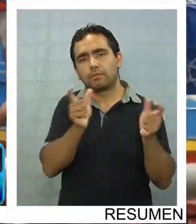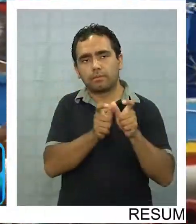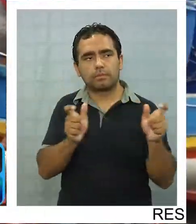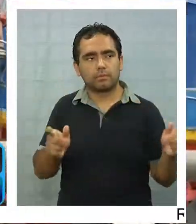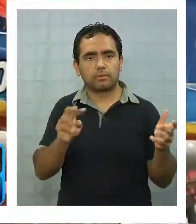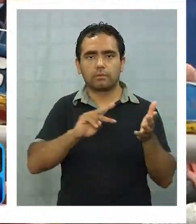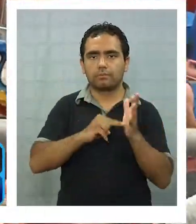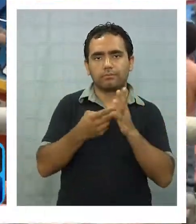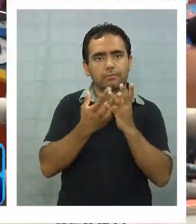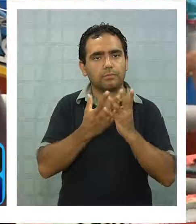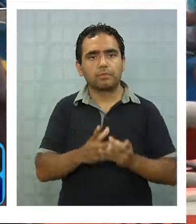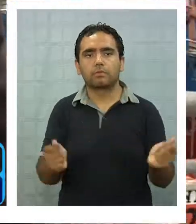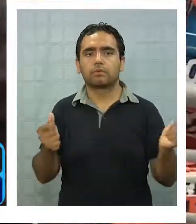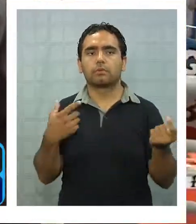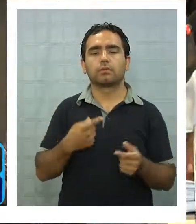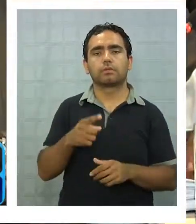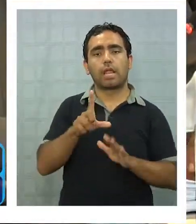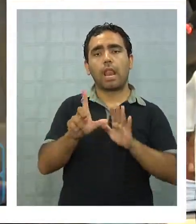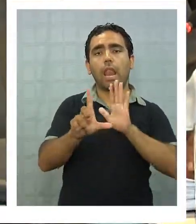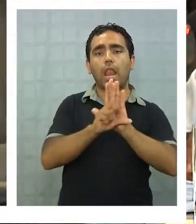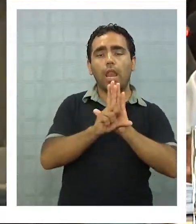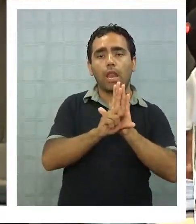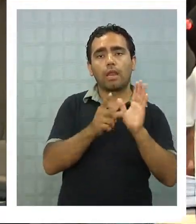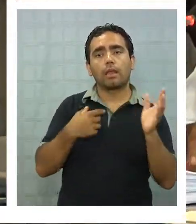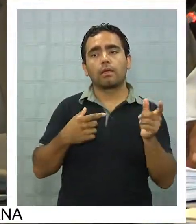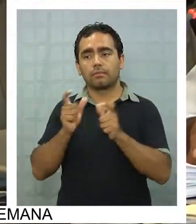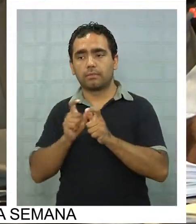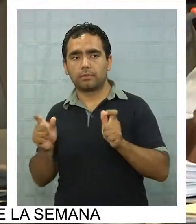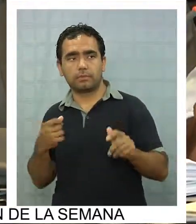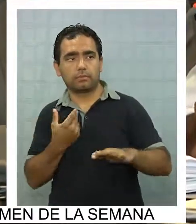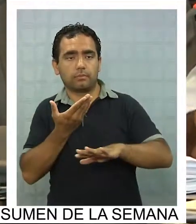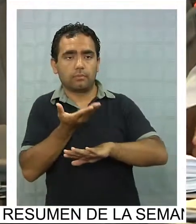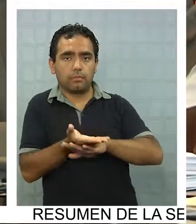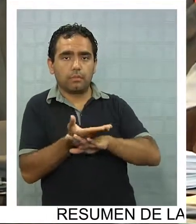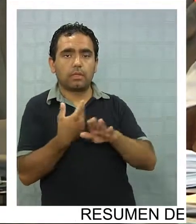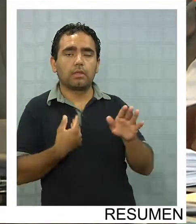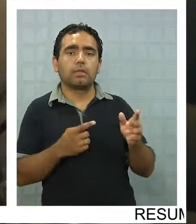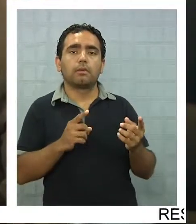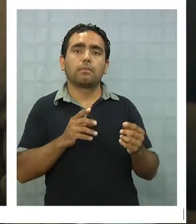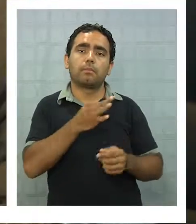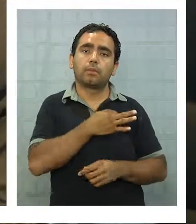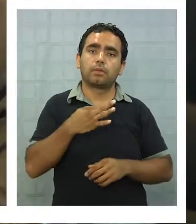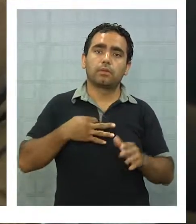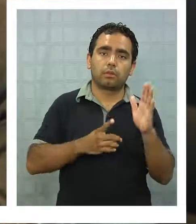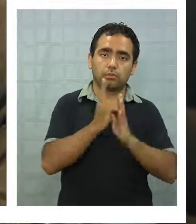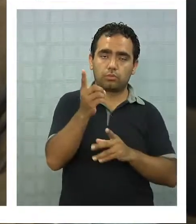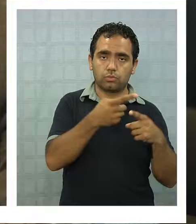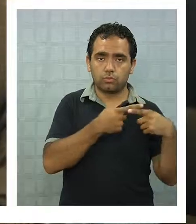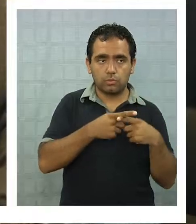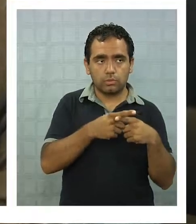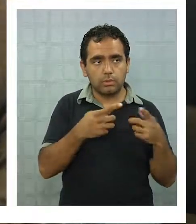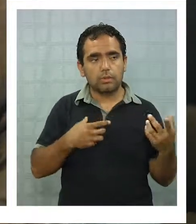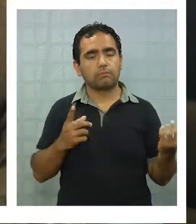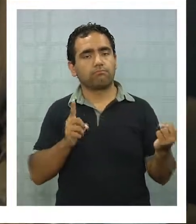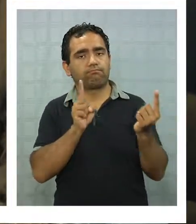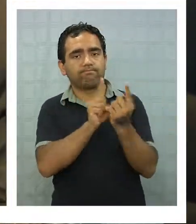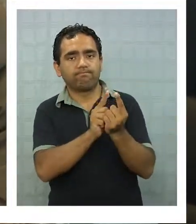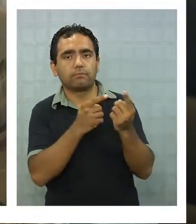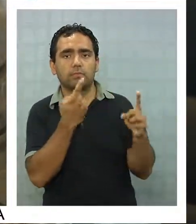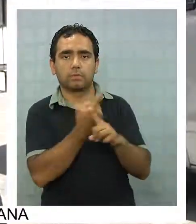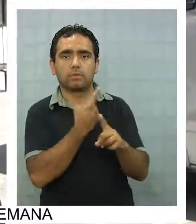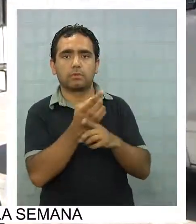dirigentes de estas familias, a través de la ley de lobby, solicitó una reunión con la Ceremi de Desarrollo Social para encontrar una solución. Los distintos